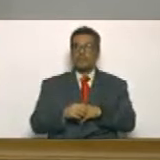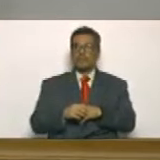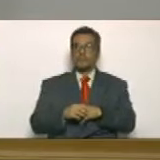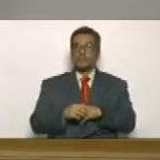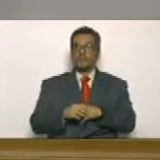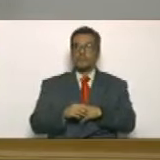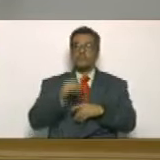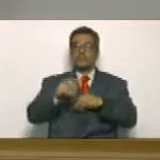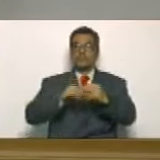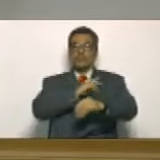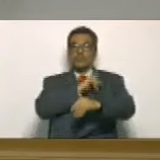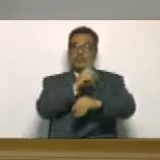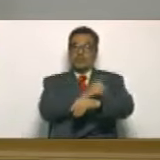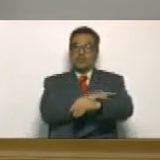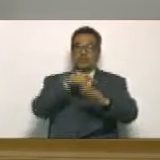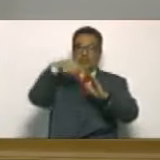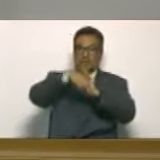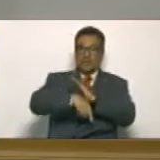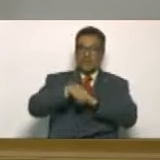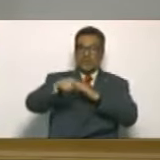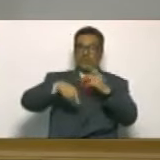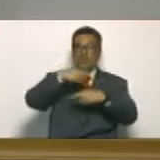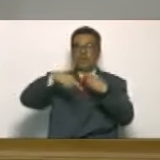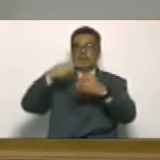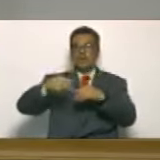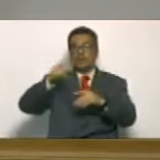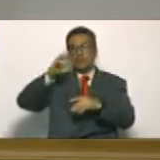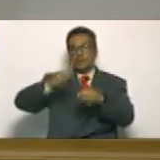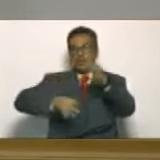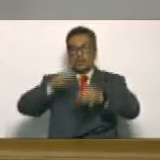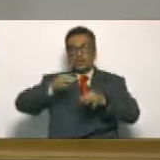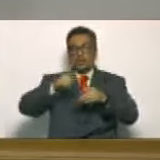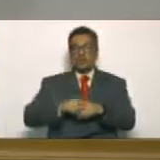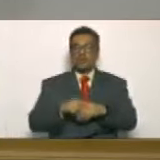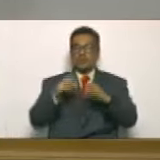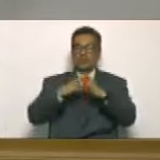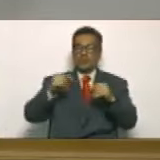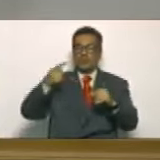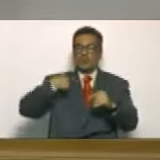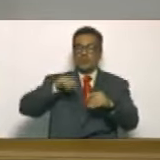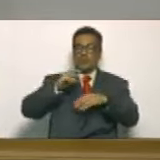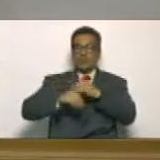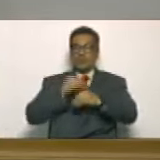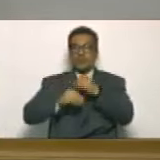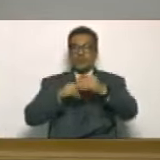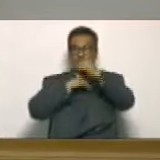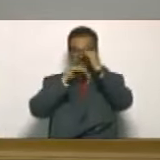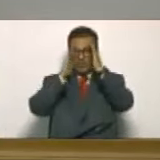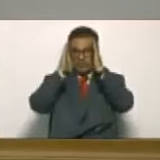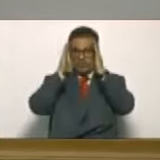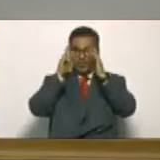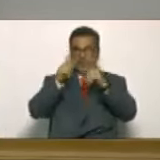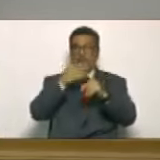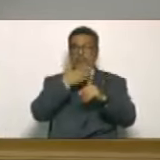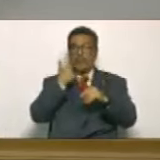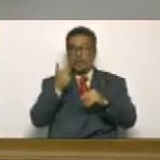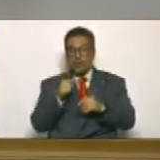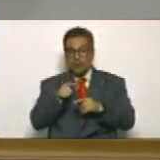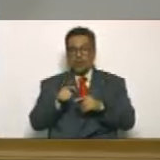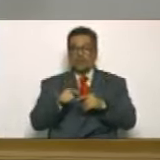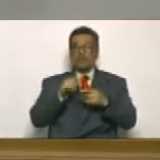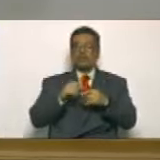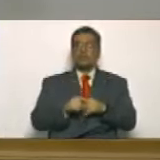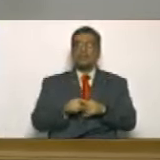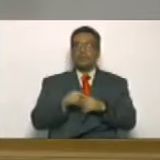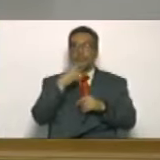como fortalecimiento, profundización de la revolución judicial, todo lo que tiene que ver con la atención, mejoramiento,